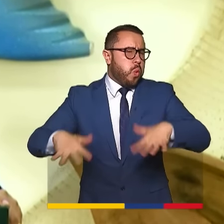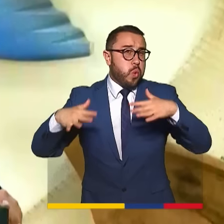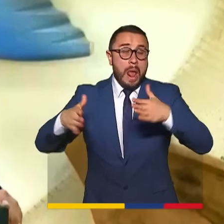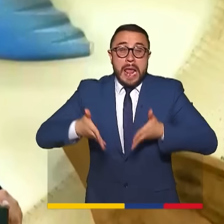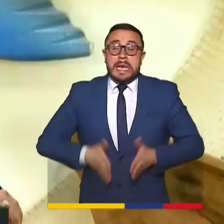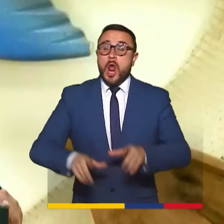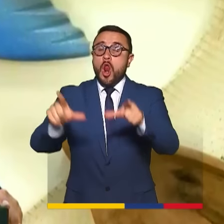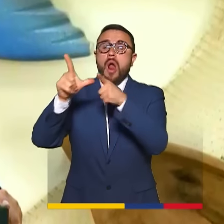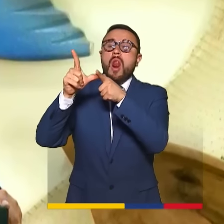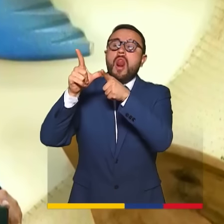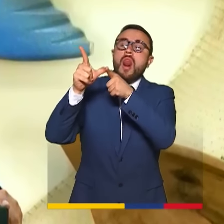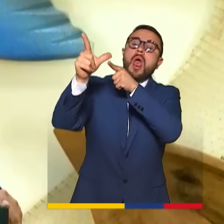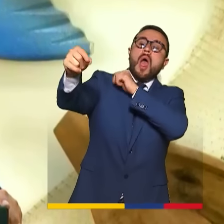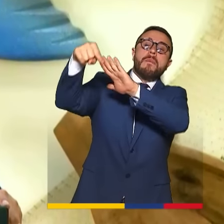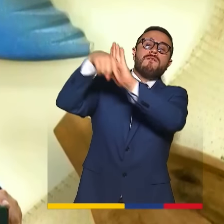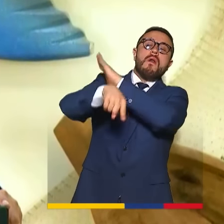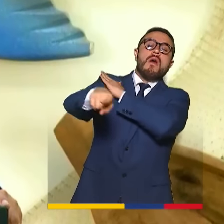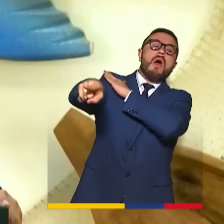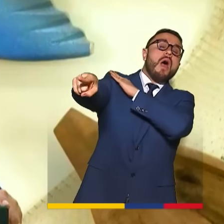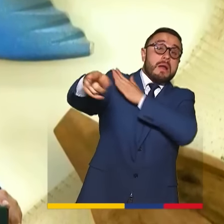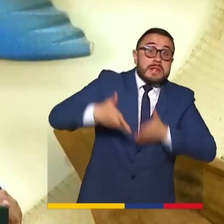que se supo alistar en